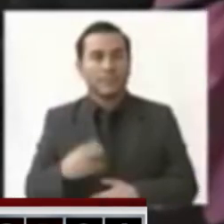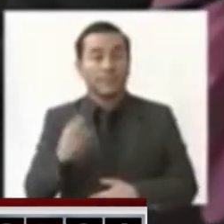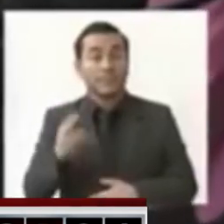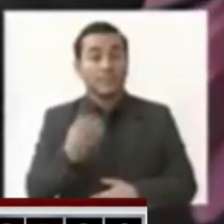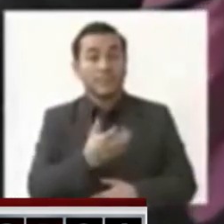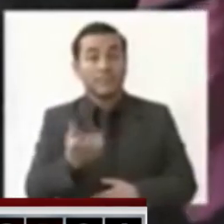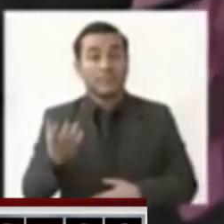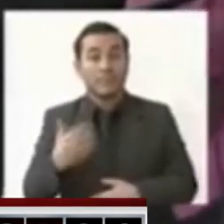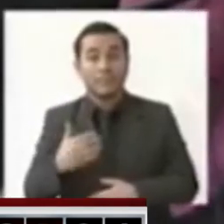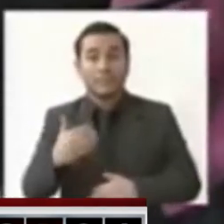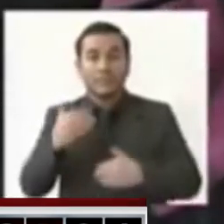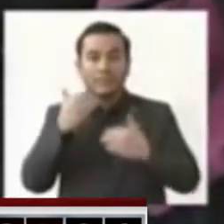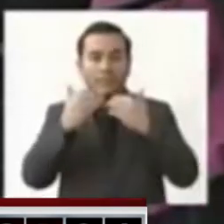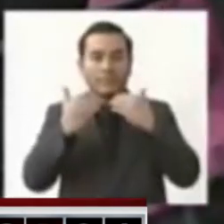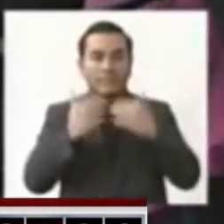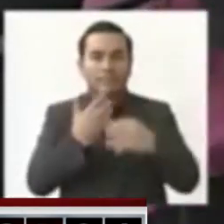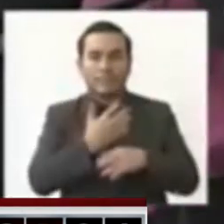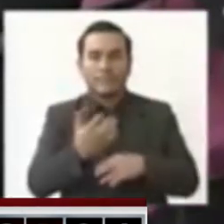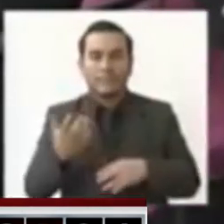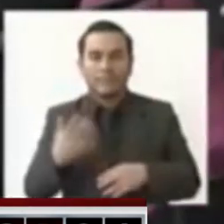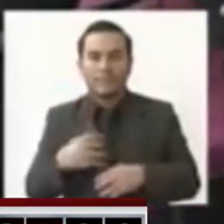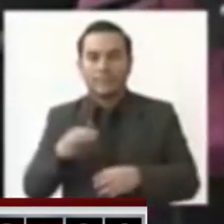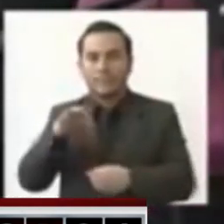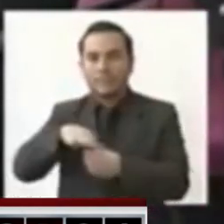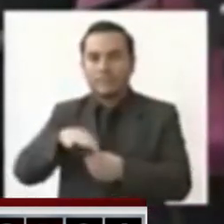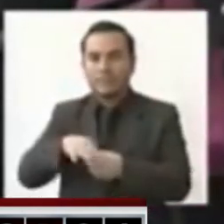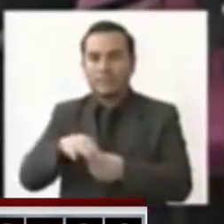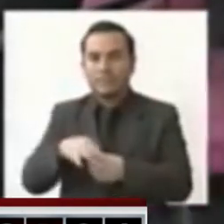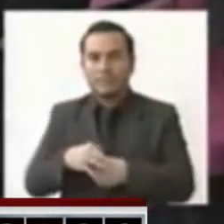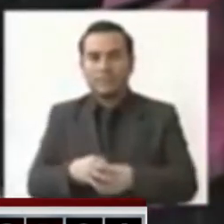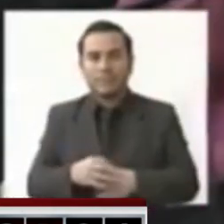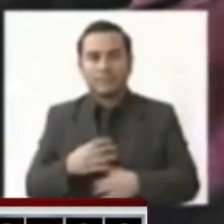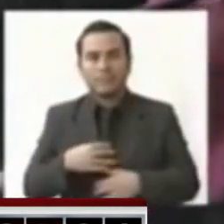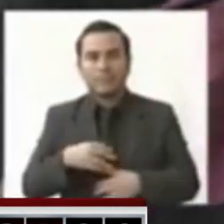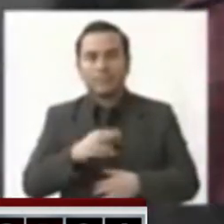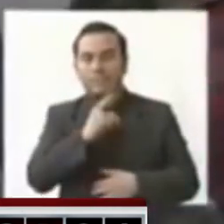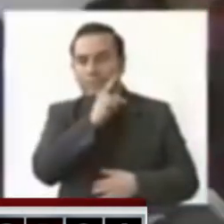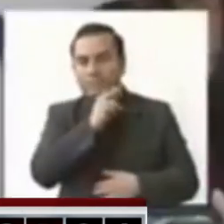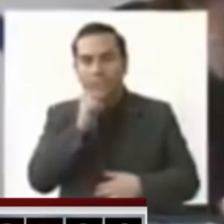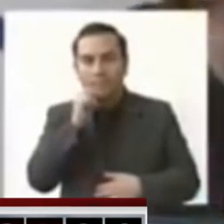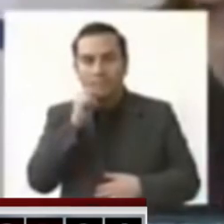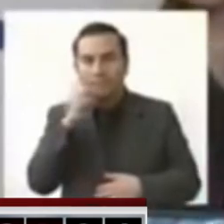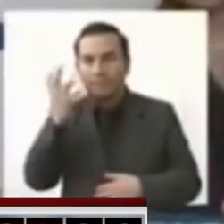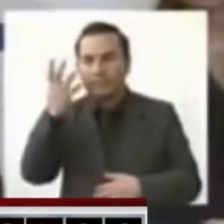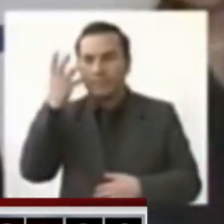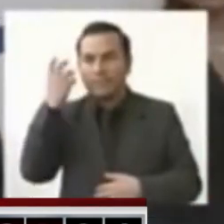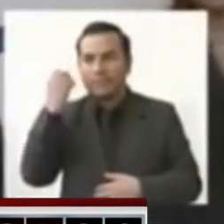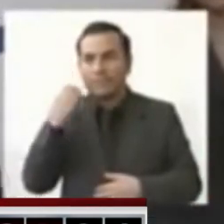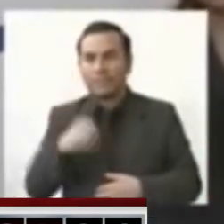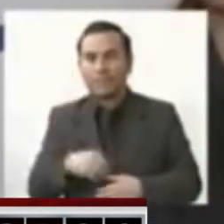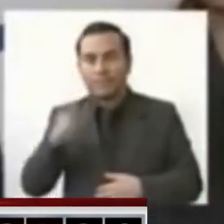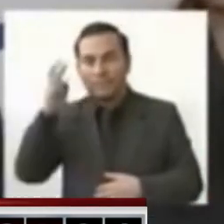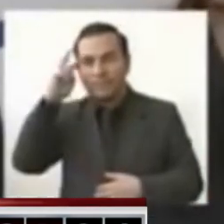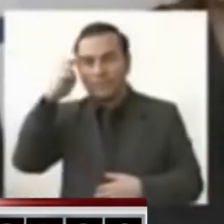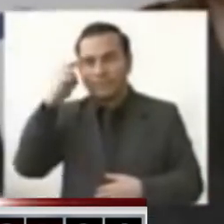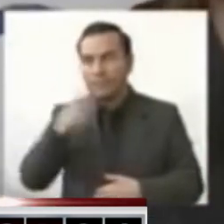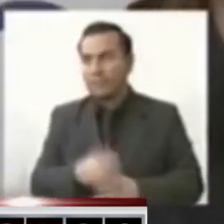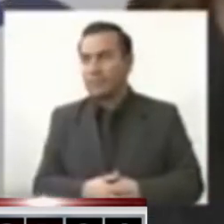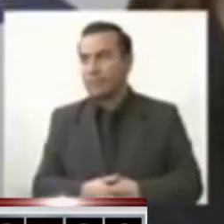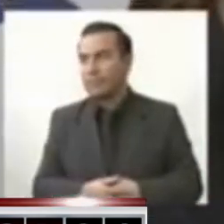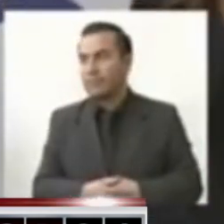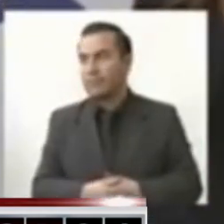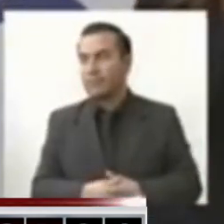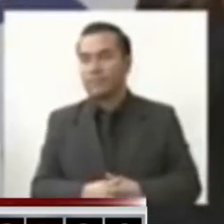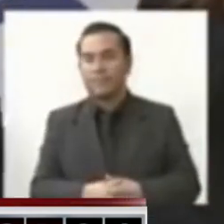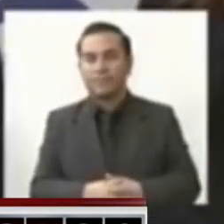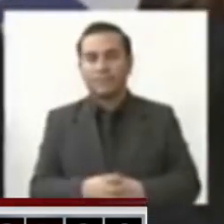proclamación, le extienden al ciudadano Nayib Armando Bukele Ortiz la presente